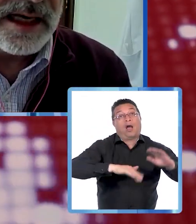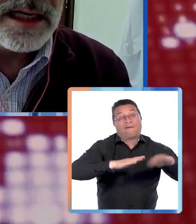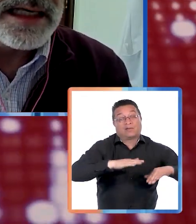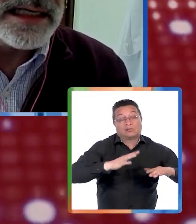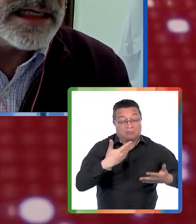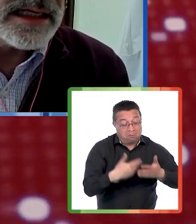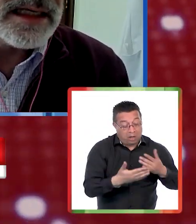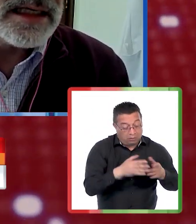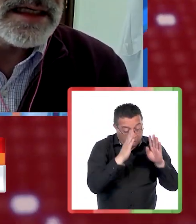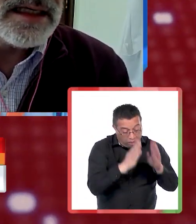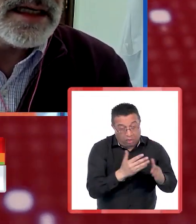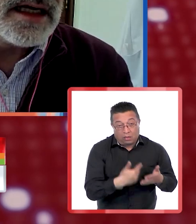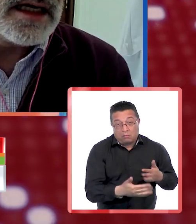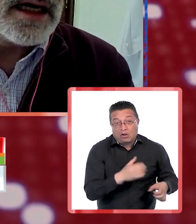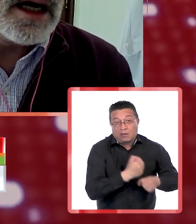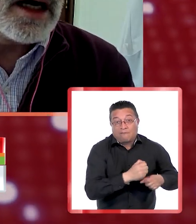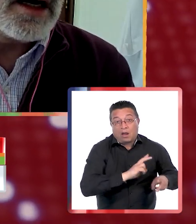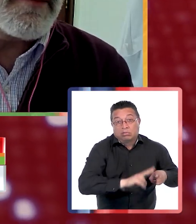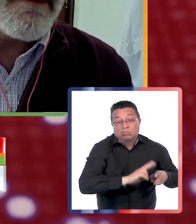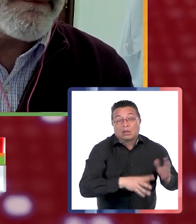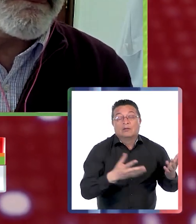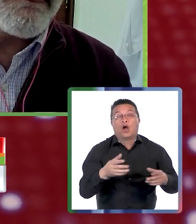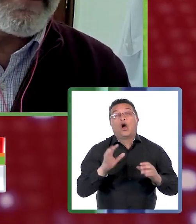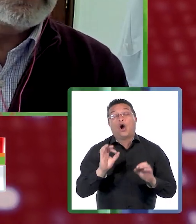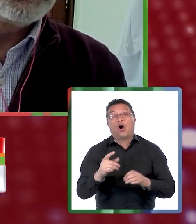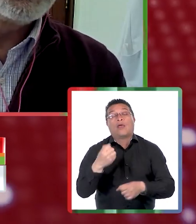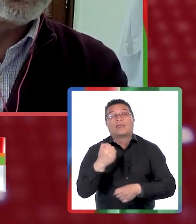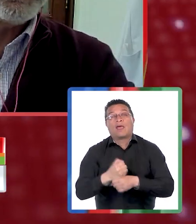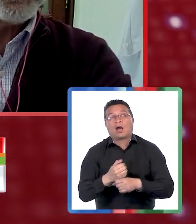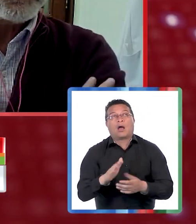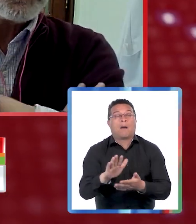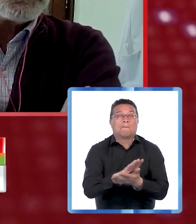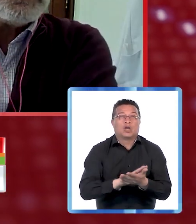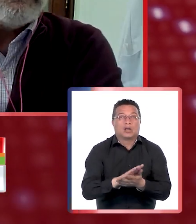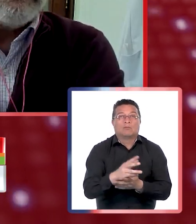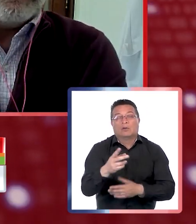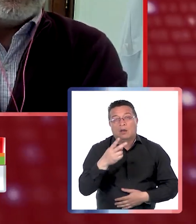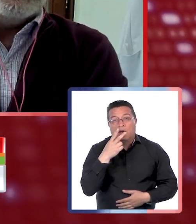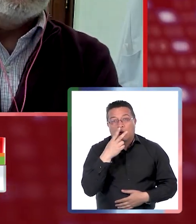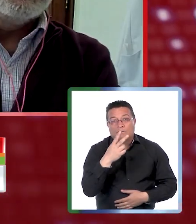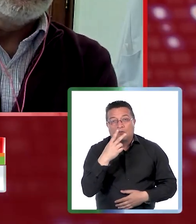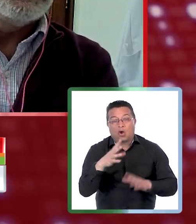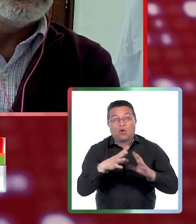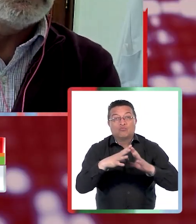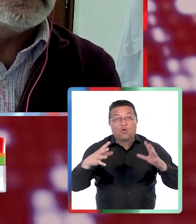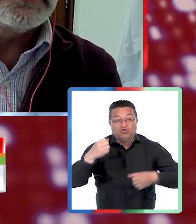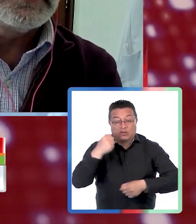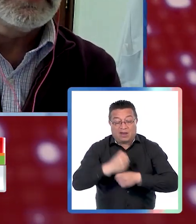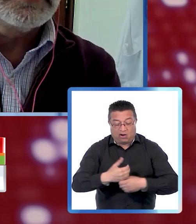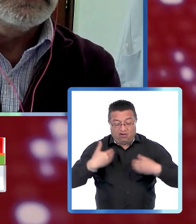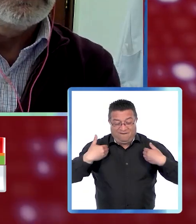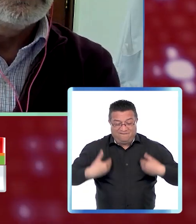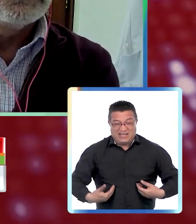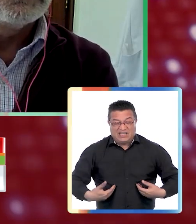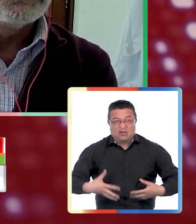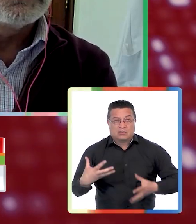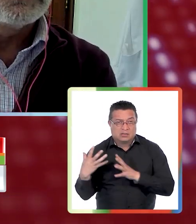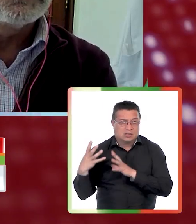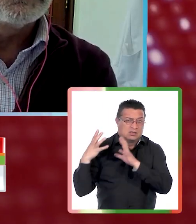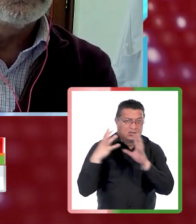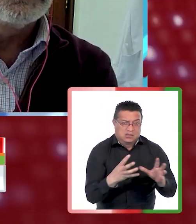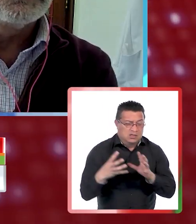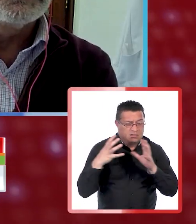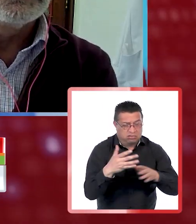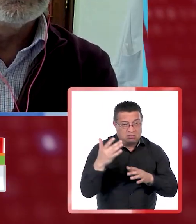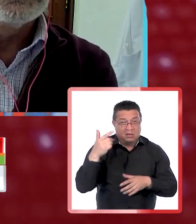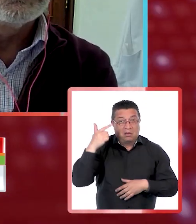Claro, o el mismo caso, doctor, cuando hablamos de labores donde uno ve expuesto mucho trabajo físico, pero como hizo